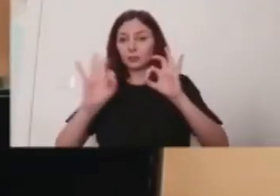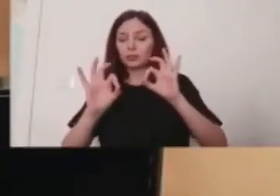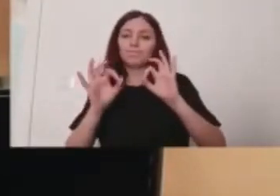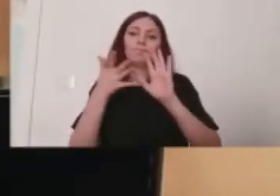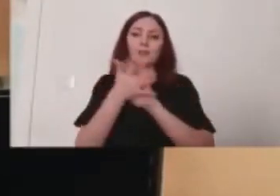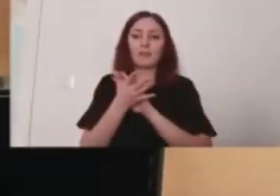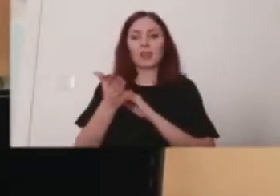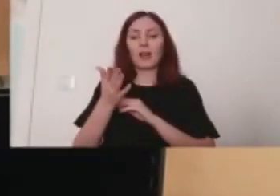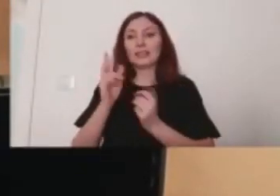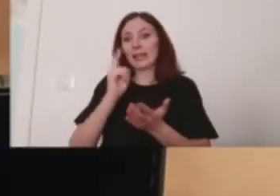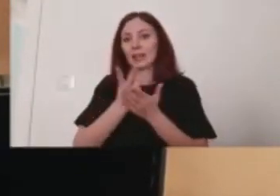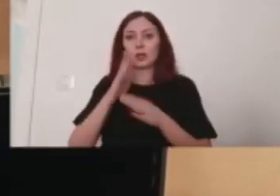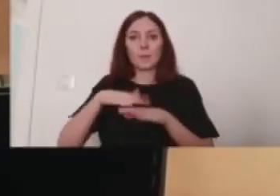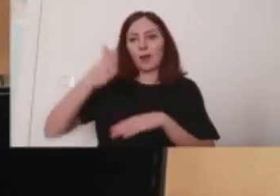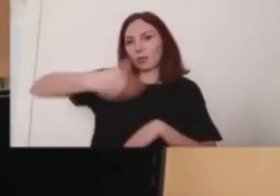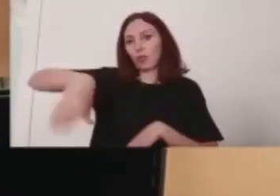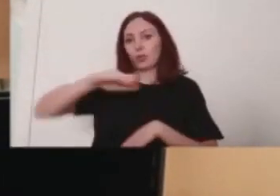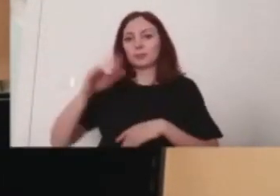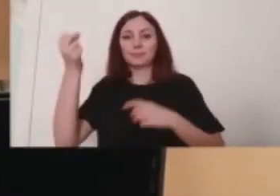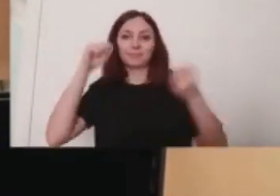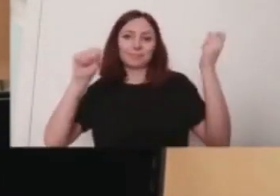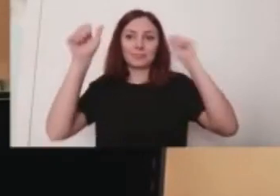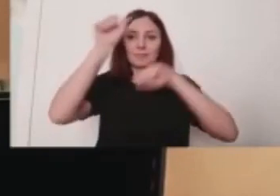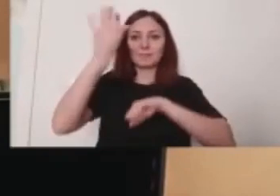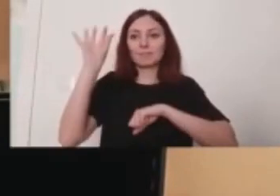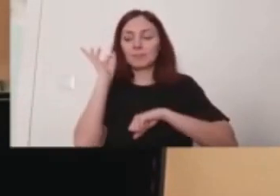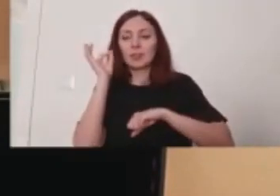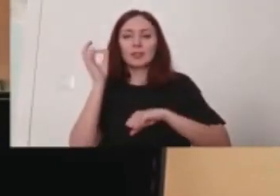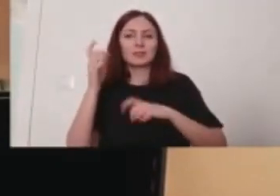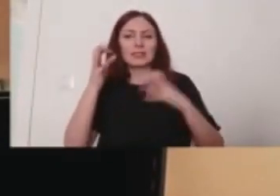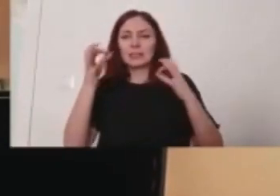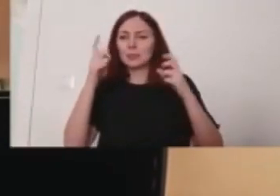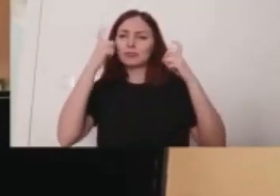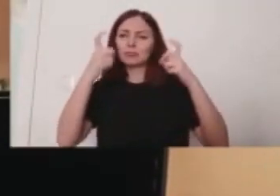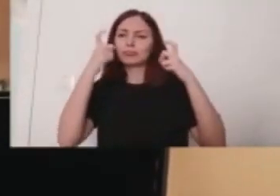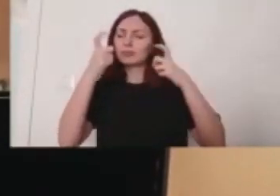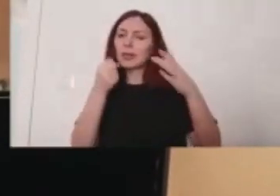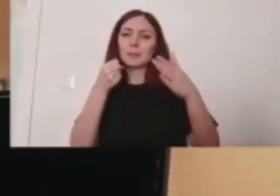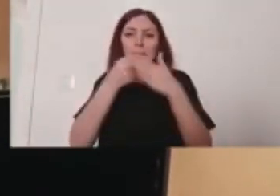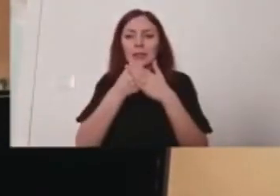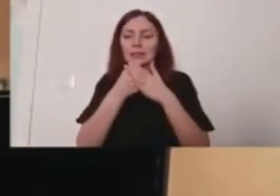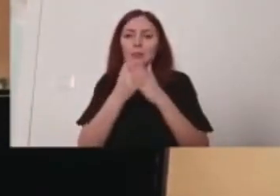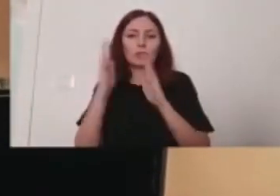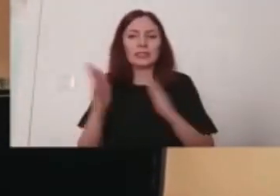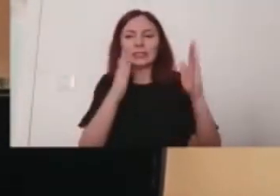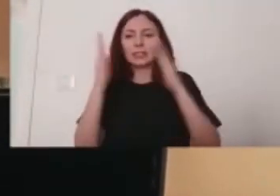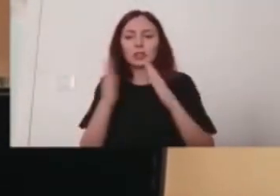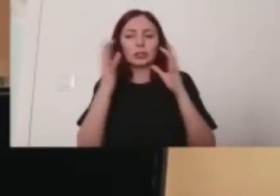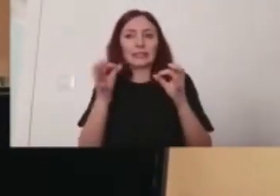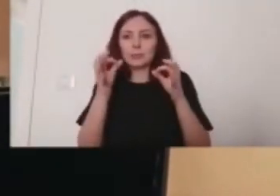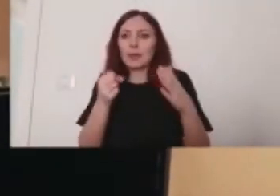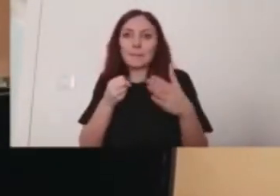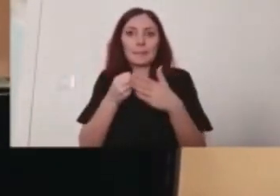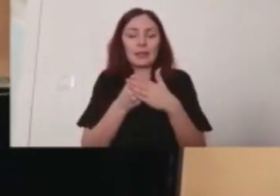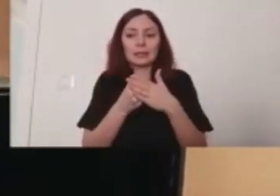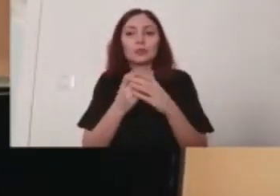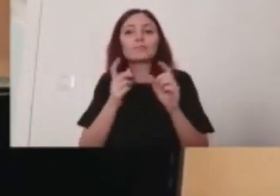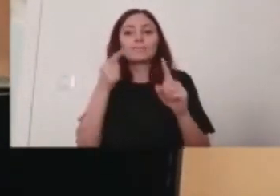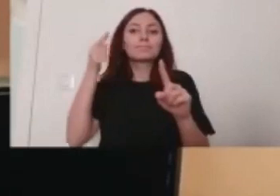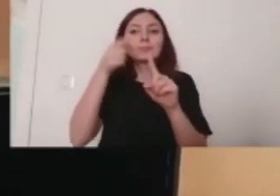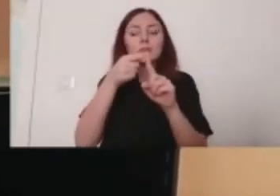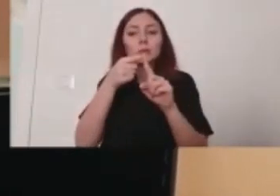El taller de teatro supone un reto para todos. Actores y actrices dan lo mejor de sí mismos y se esfuerzan en cada sesión,